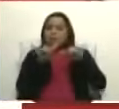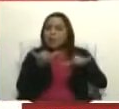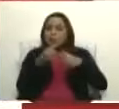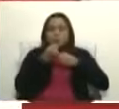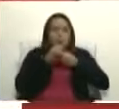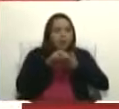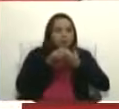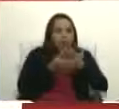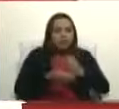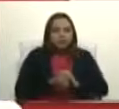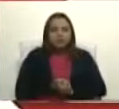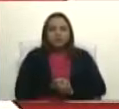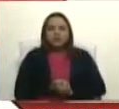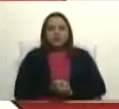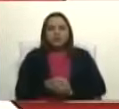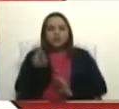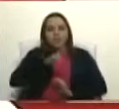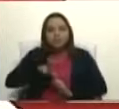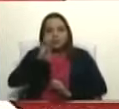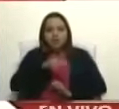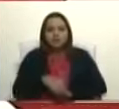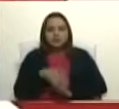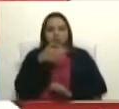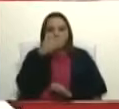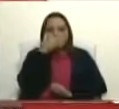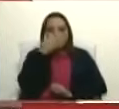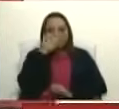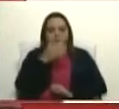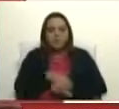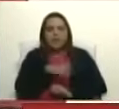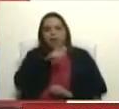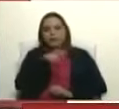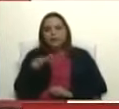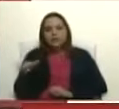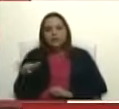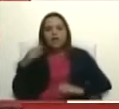discurso que utiliza quienes gobiernan Guyana.